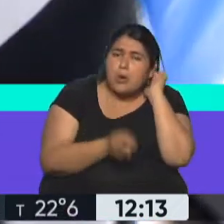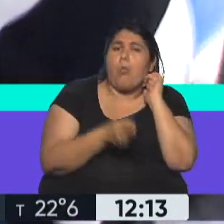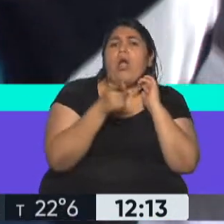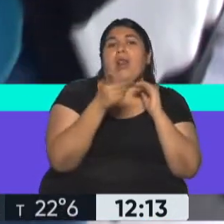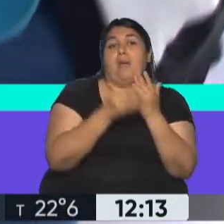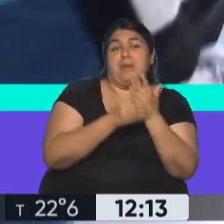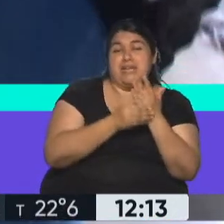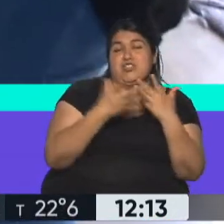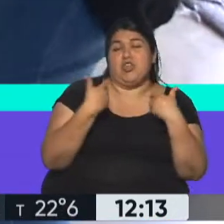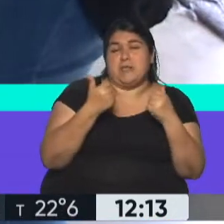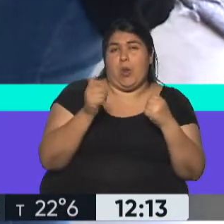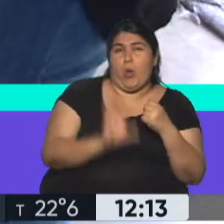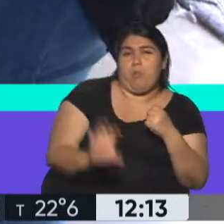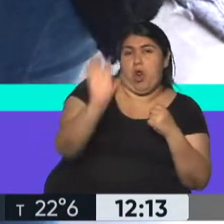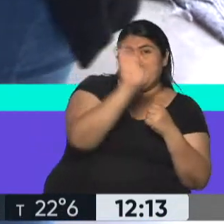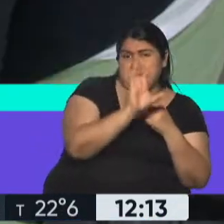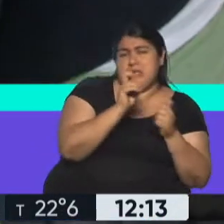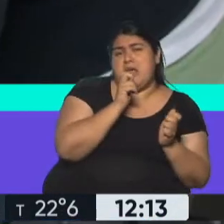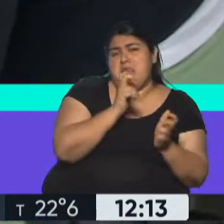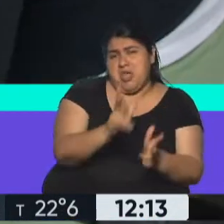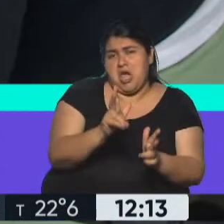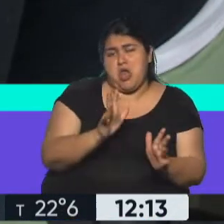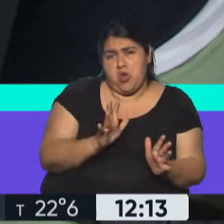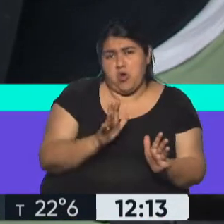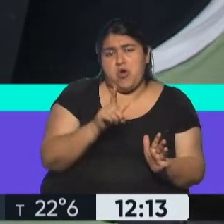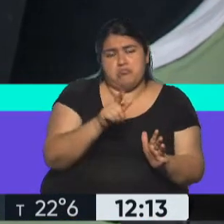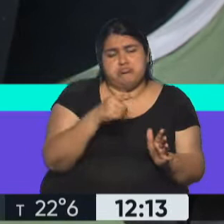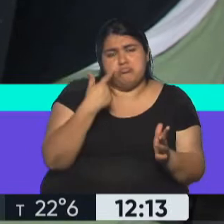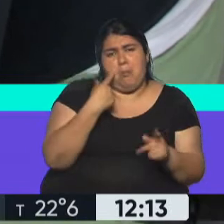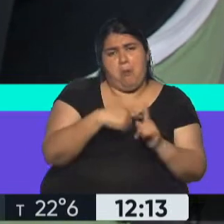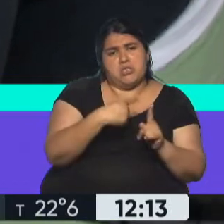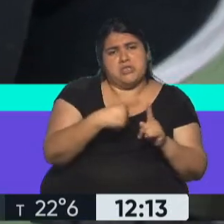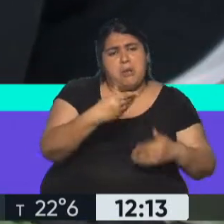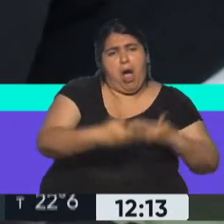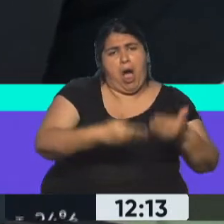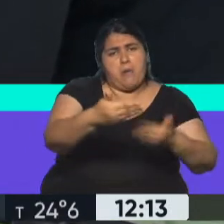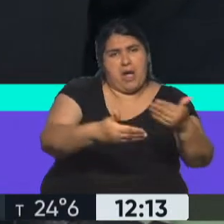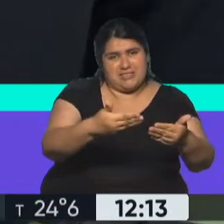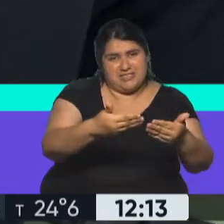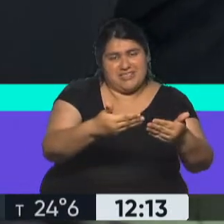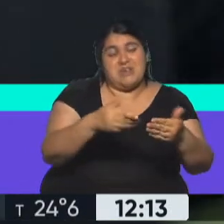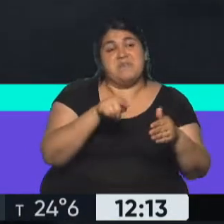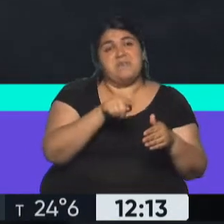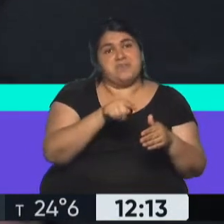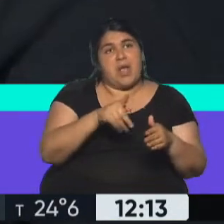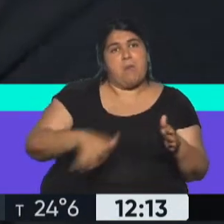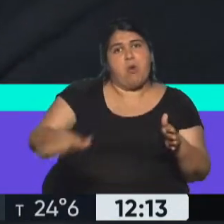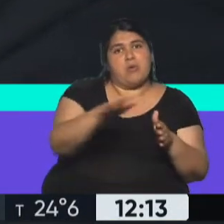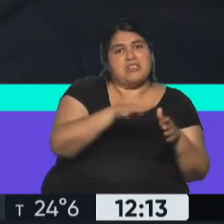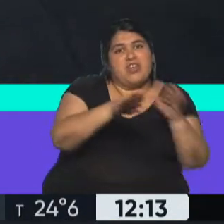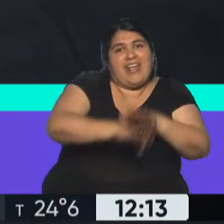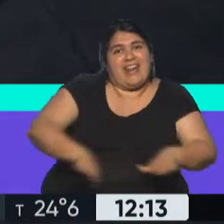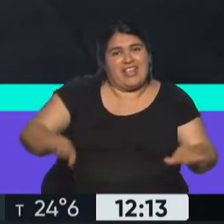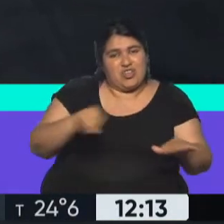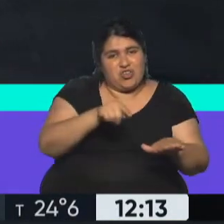los ministros de salud de todas las jurisdicciones destacaron el avance del plan de vacunación contra el COVID de la población pediátrica, que